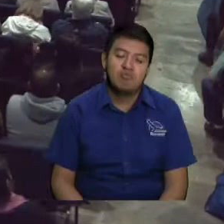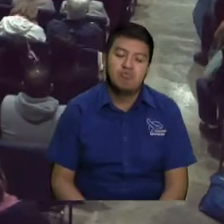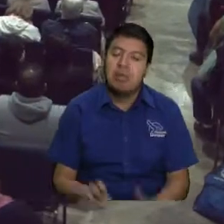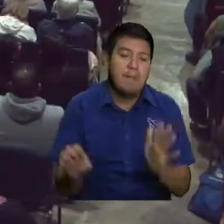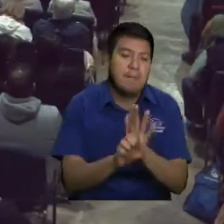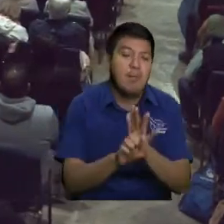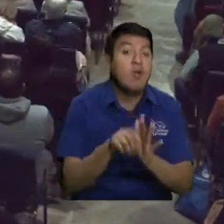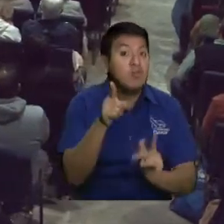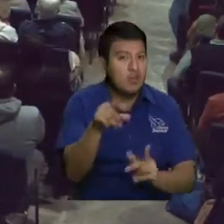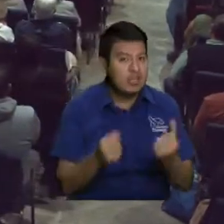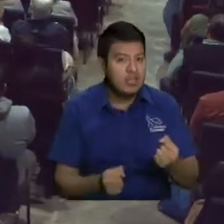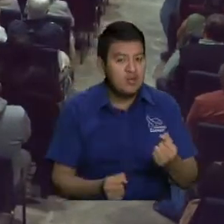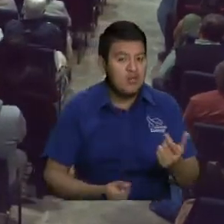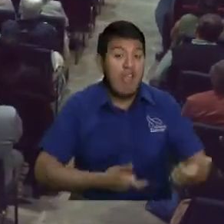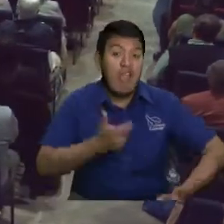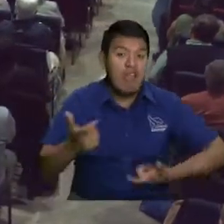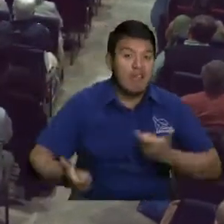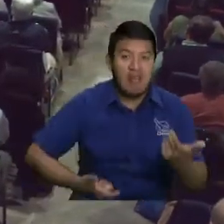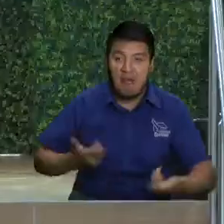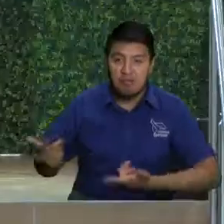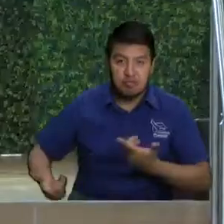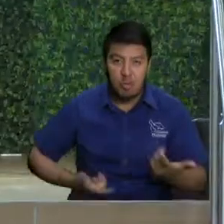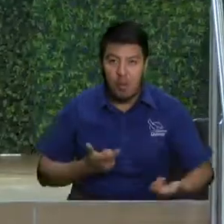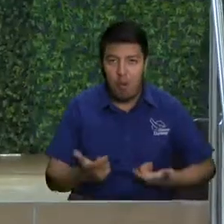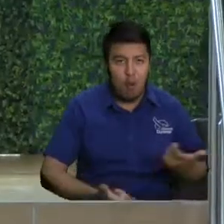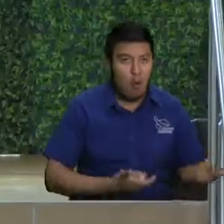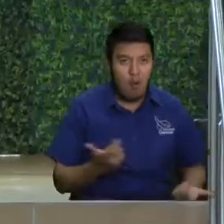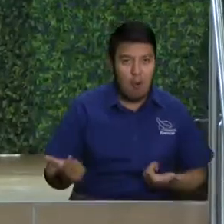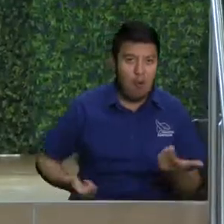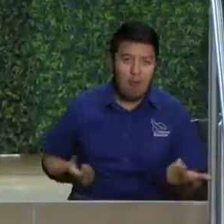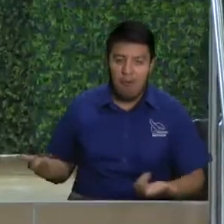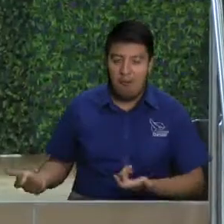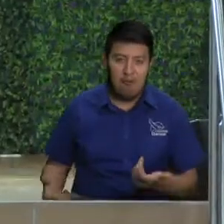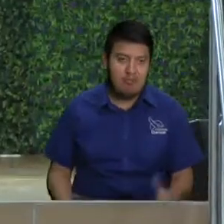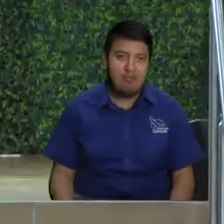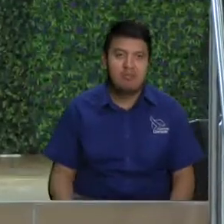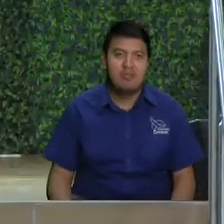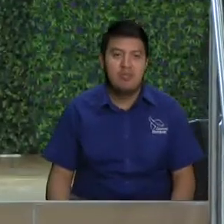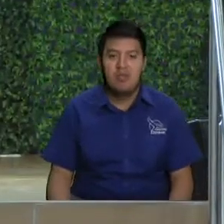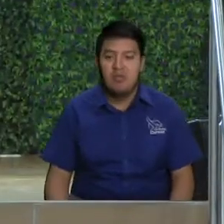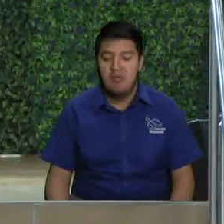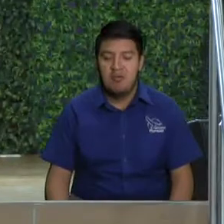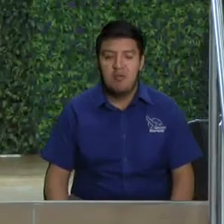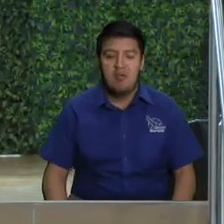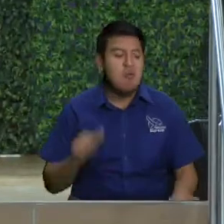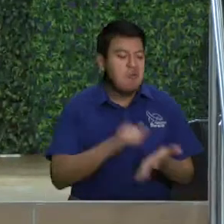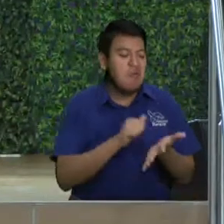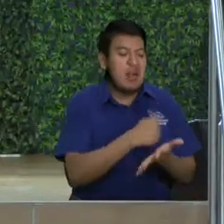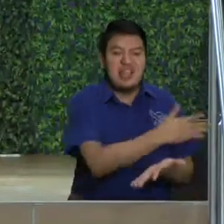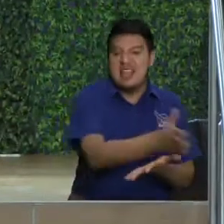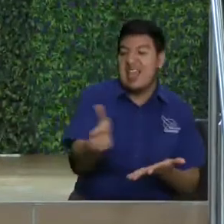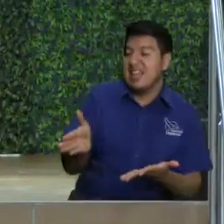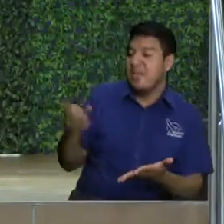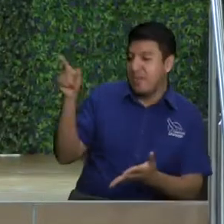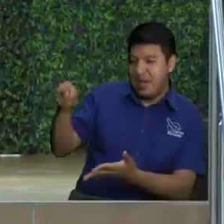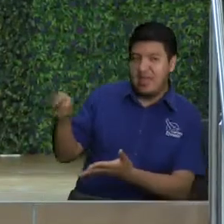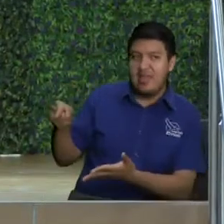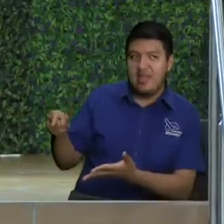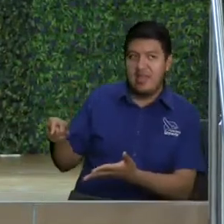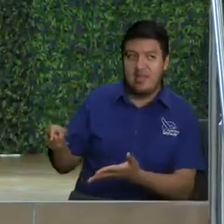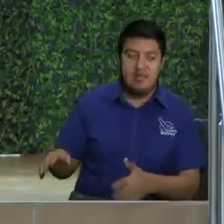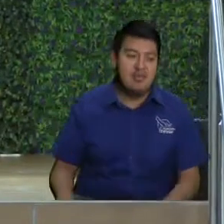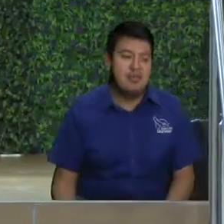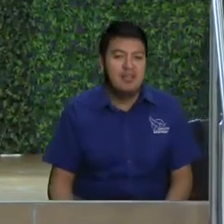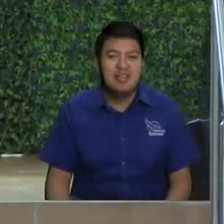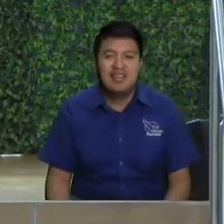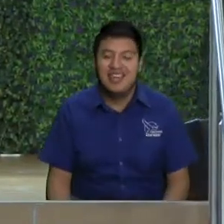negocio. Sí, hermano, va a ser un negocio, vamos a poner no sé qué, una tienda por allá, ¿y quién es tu socio? El diablo,